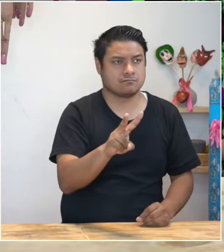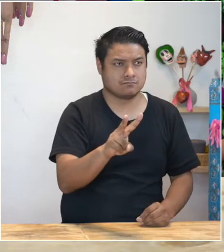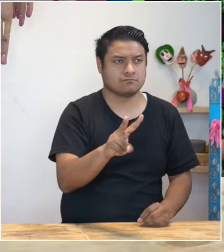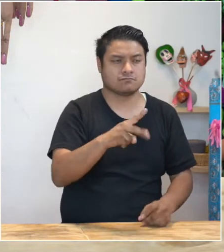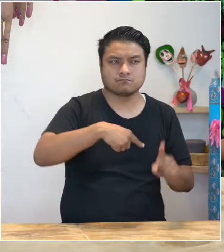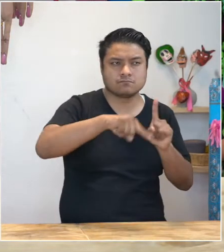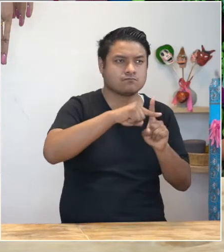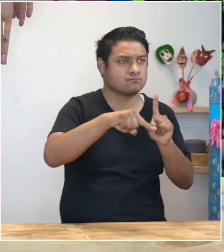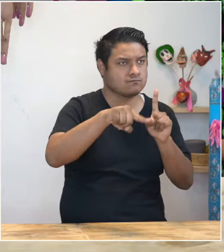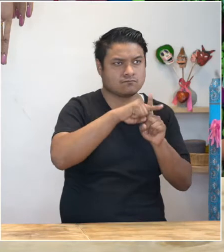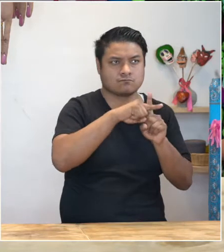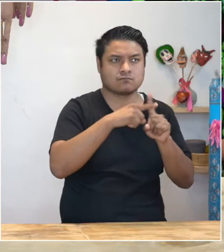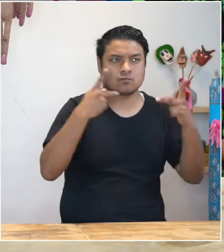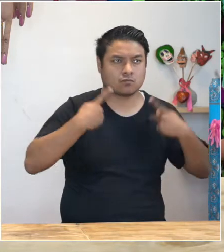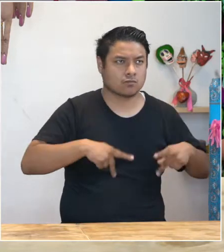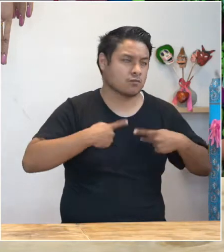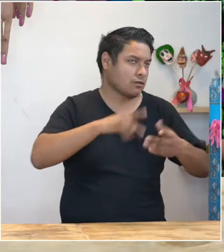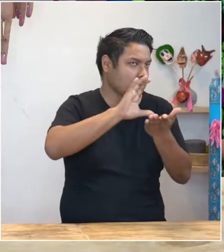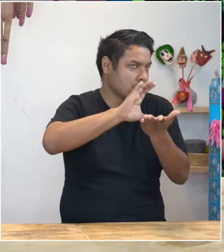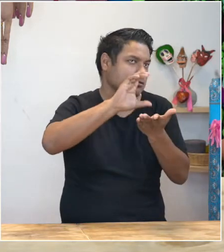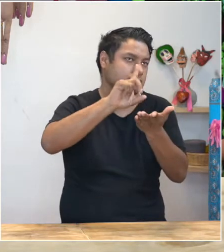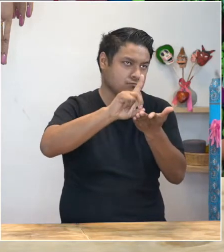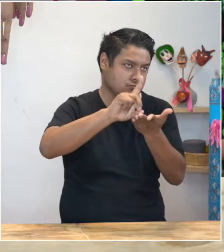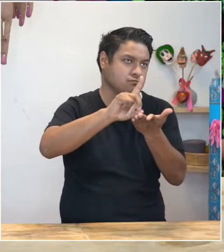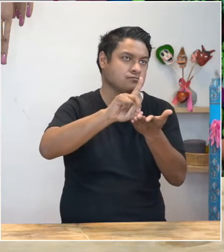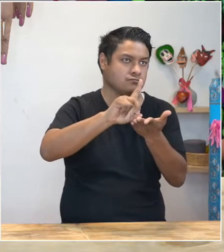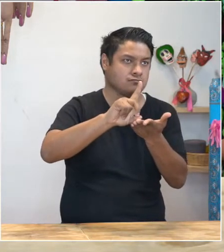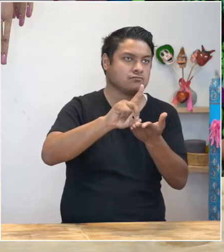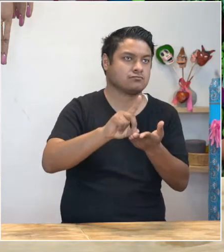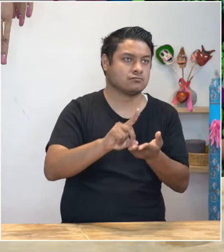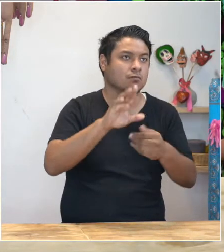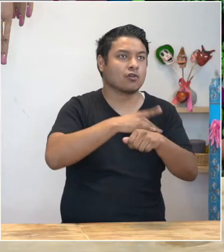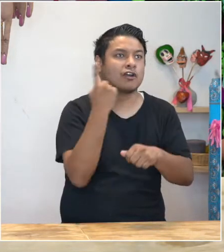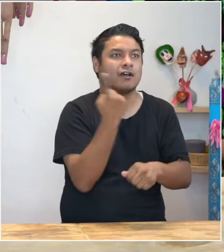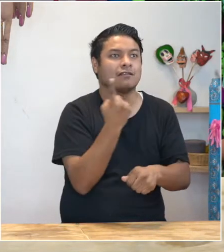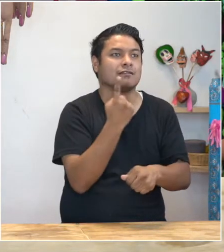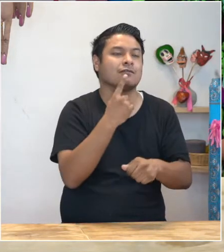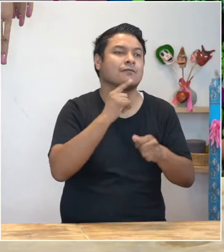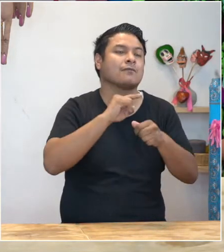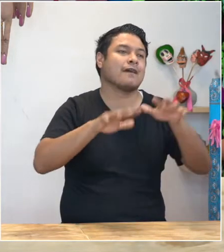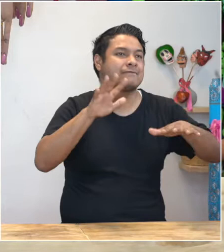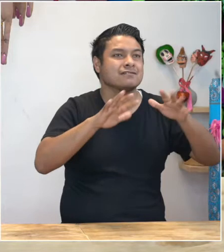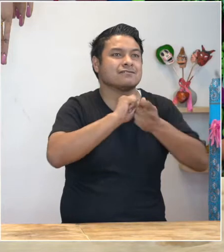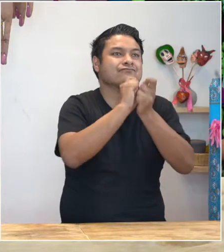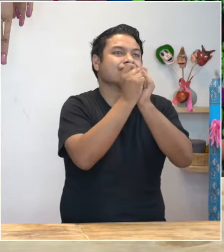y de verdad puede ser muy positivo y podemos llegar a transformar la vida de estas